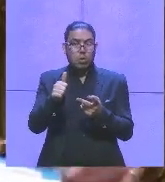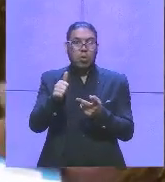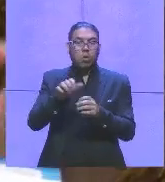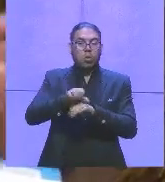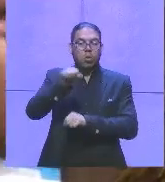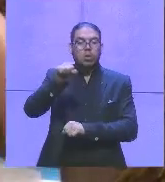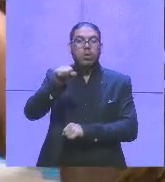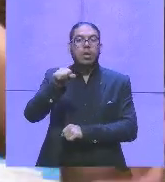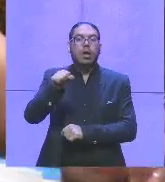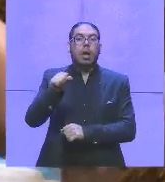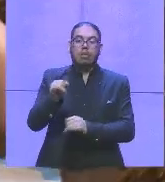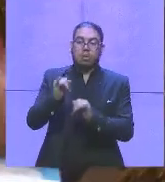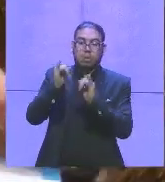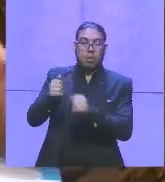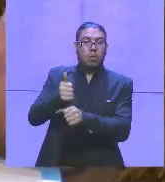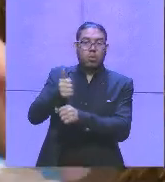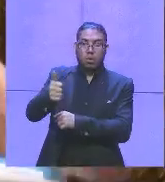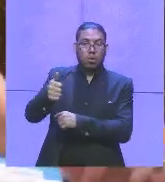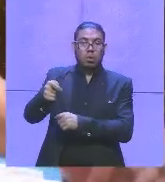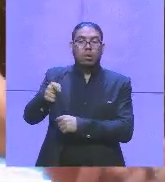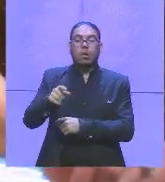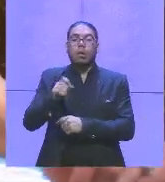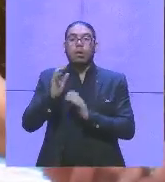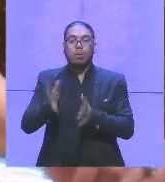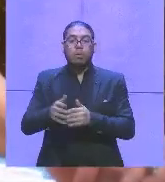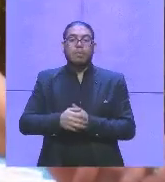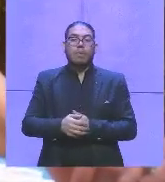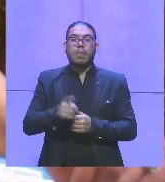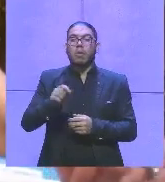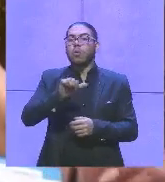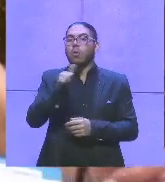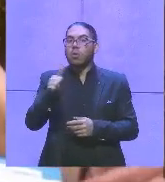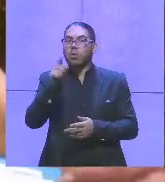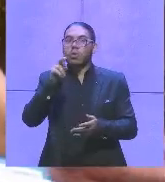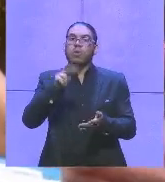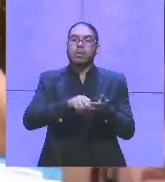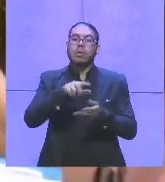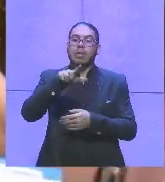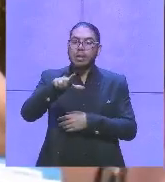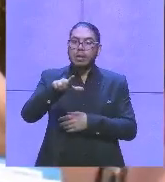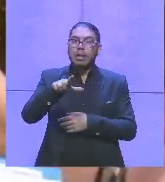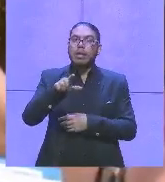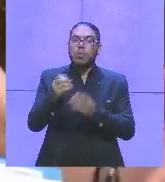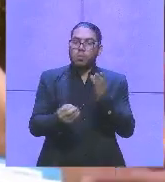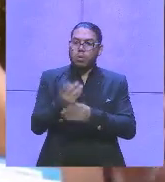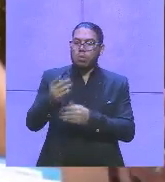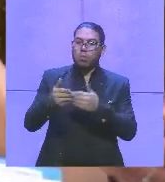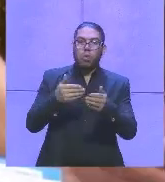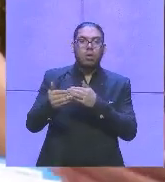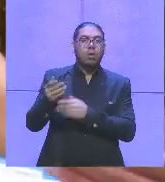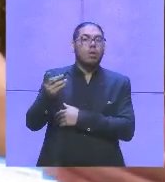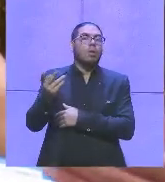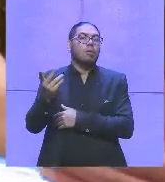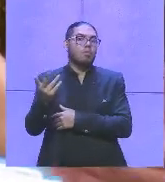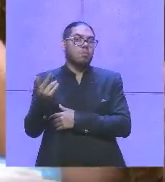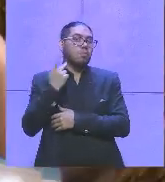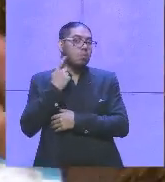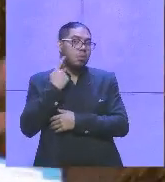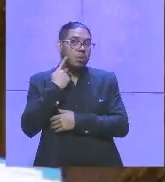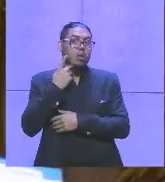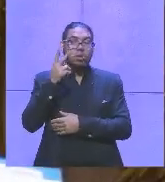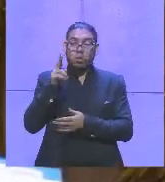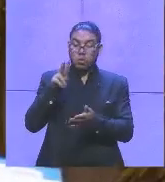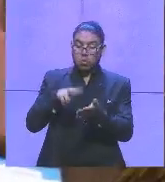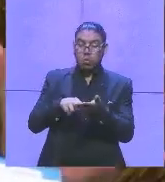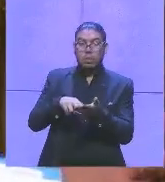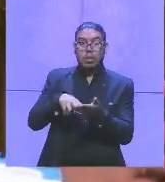constitucionalmente autónomo, 2007, cuando se crea el modelo de comunicación política que aún sigue vigente, 2014, que